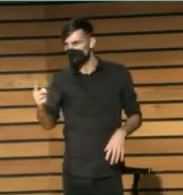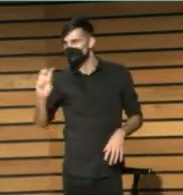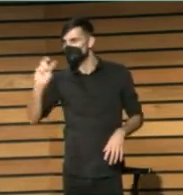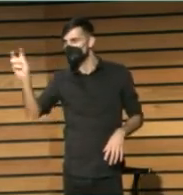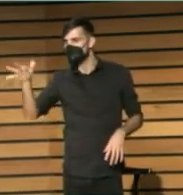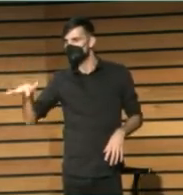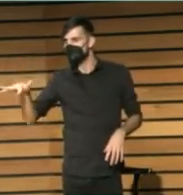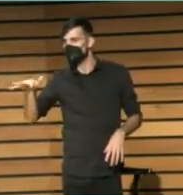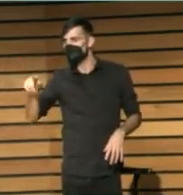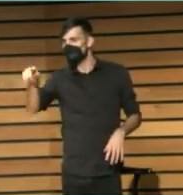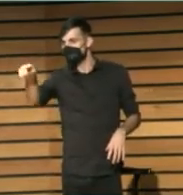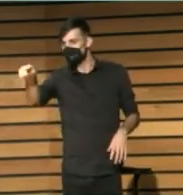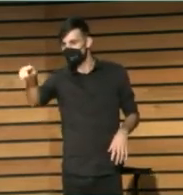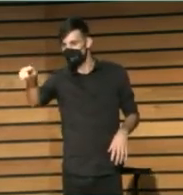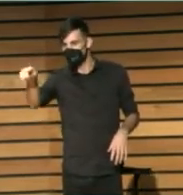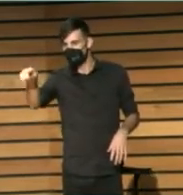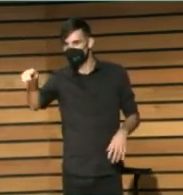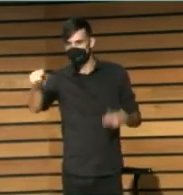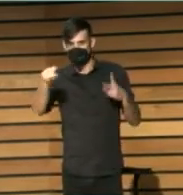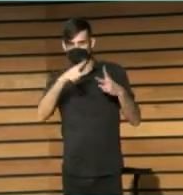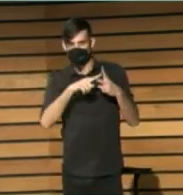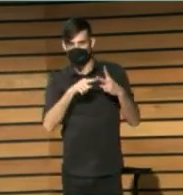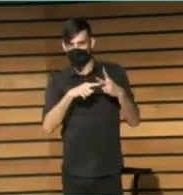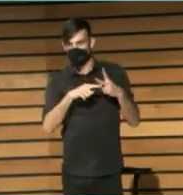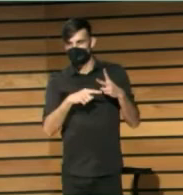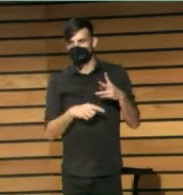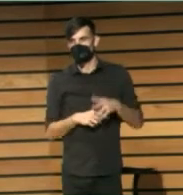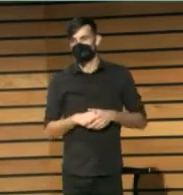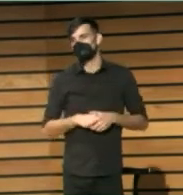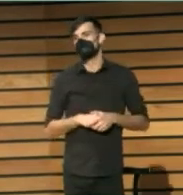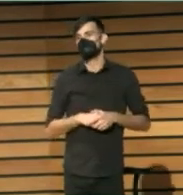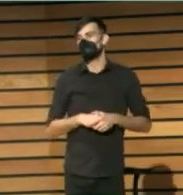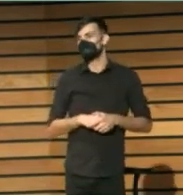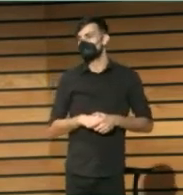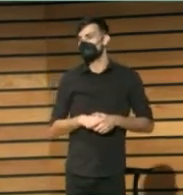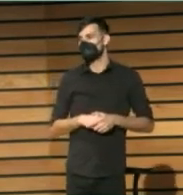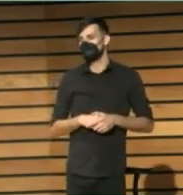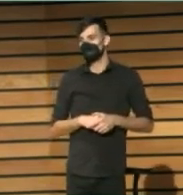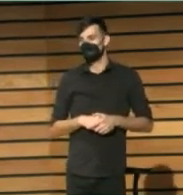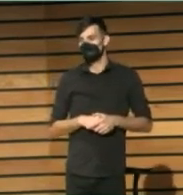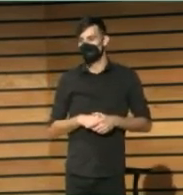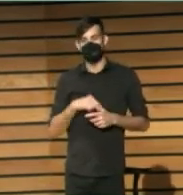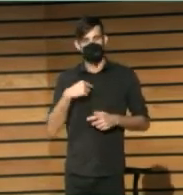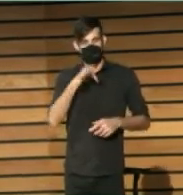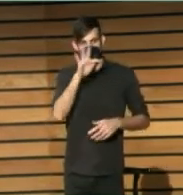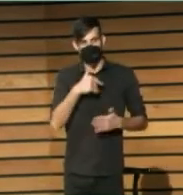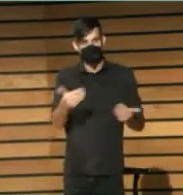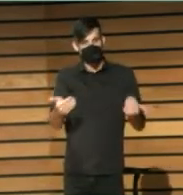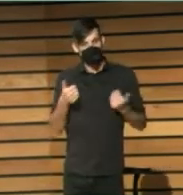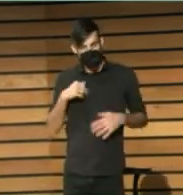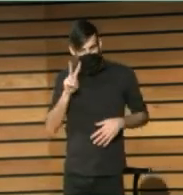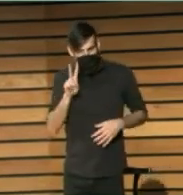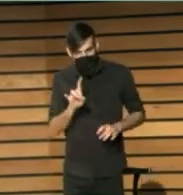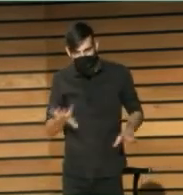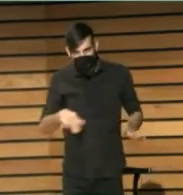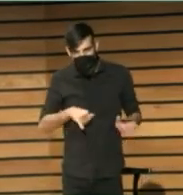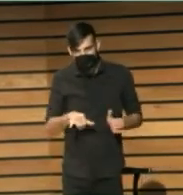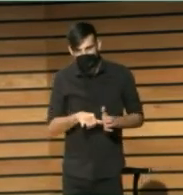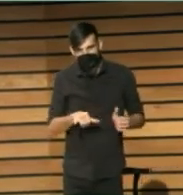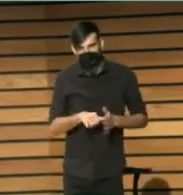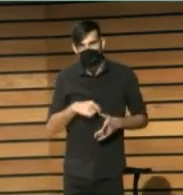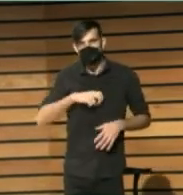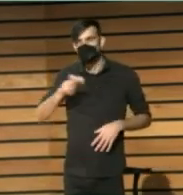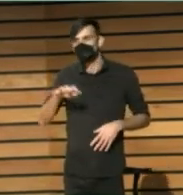está. A ver, la otra está allí. Están en primera fila por si acaso. A ver, ¿quién era la